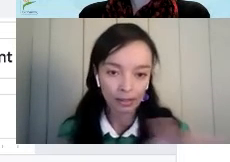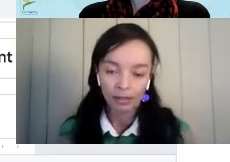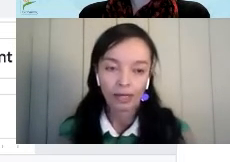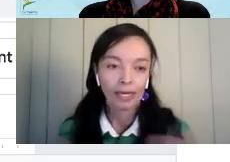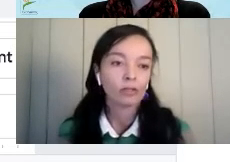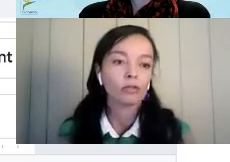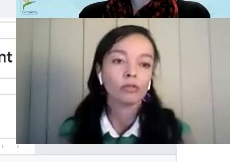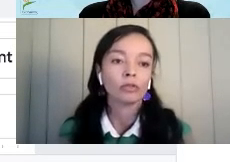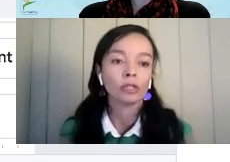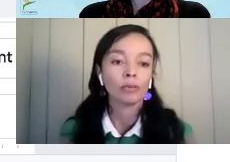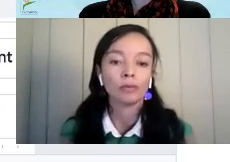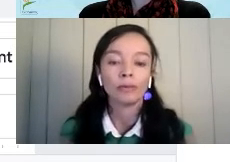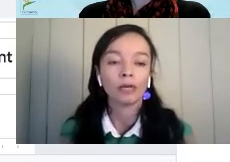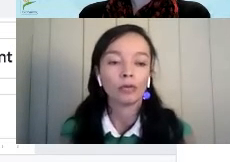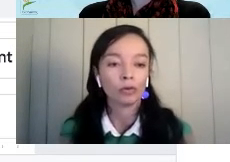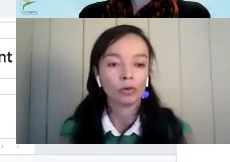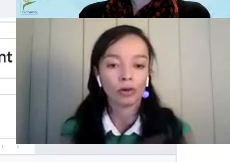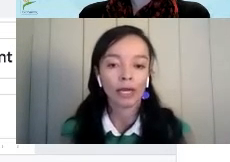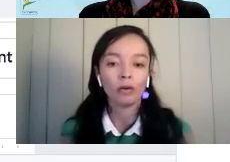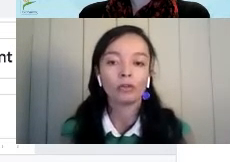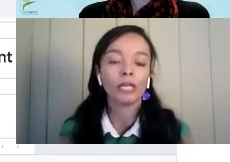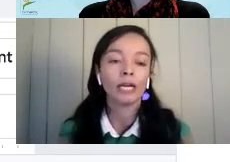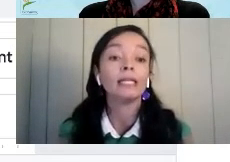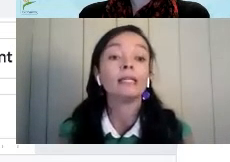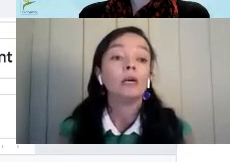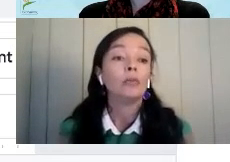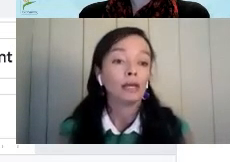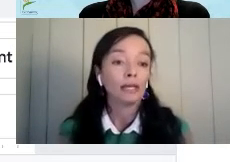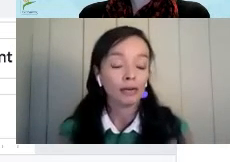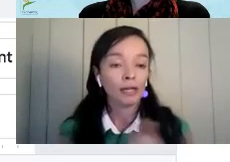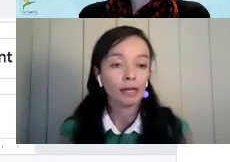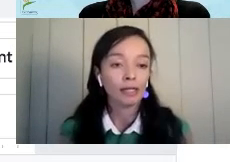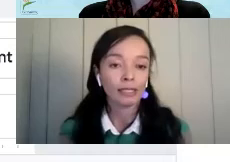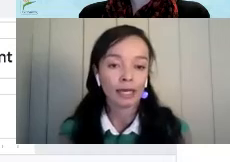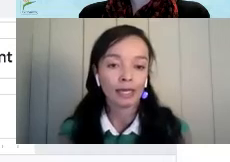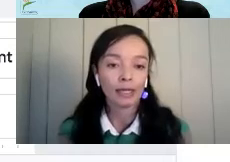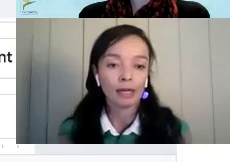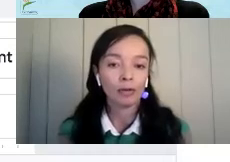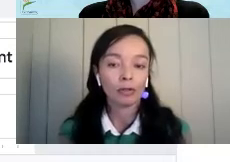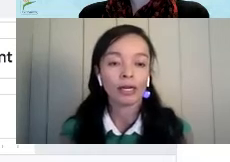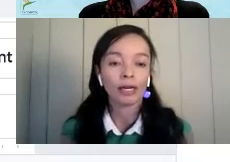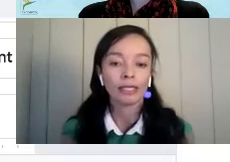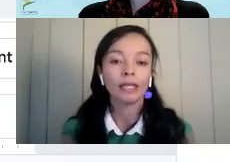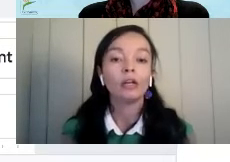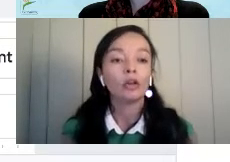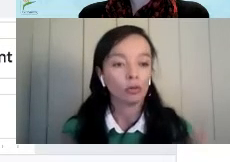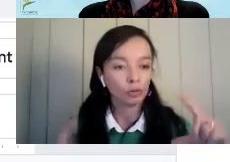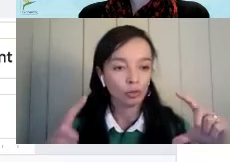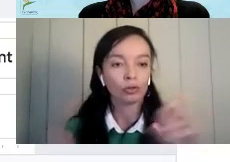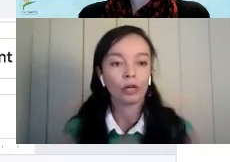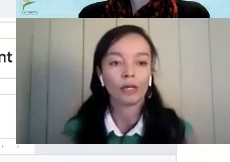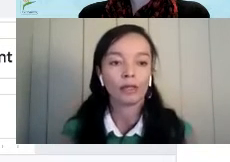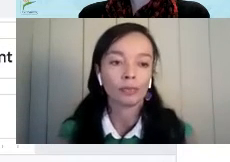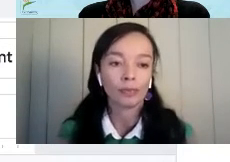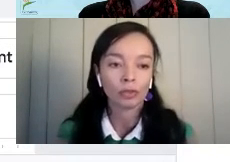esto. Entonces, le podemos mandar un correo o si alguien quiere venir a Isai, a la biblioteca Isai, con mucho